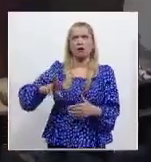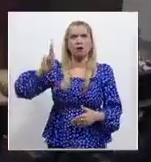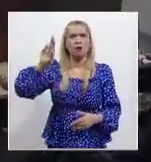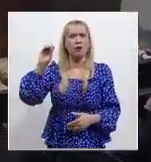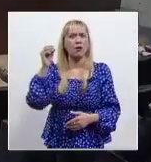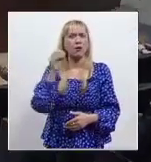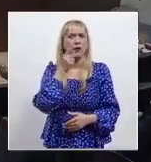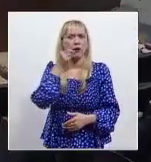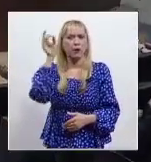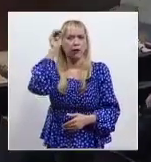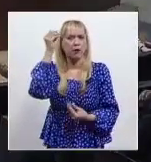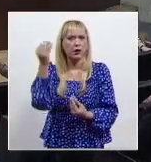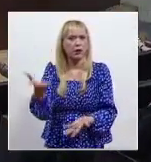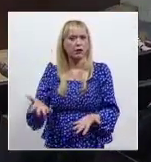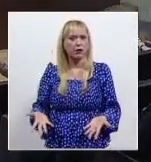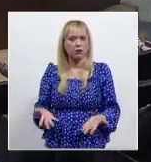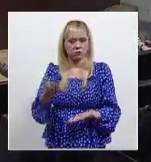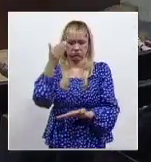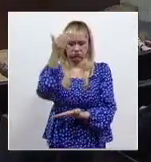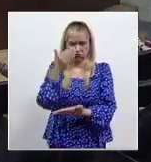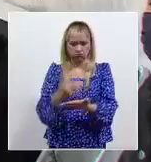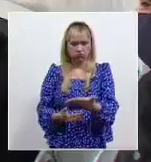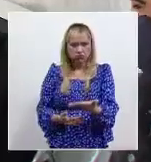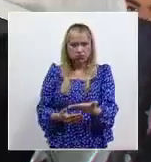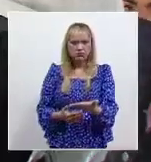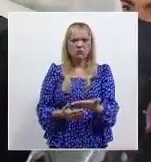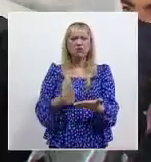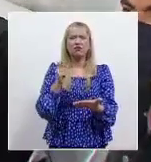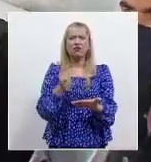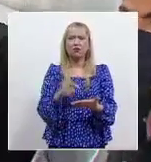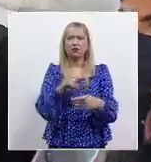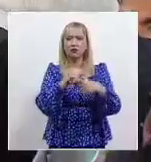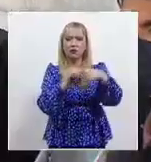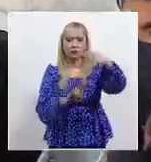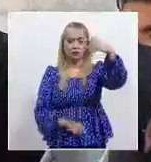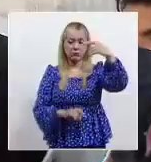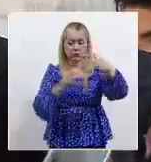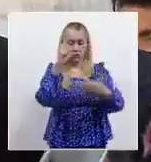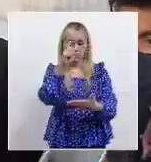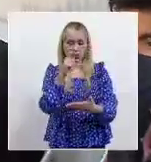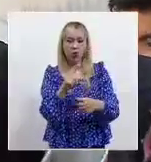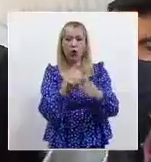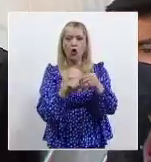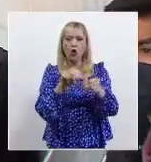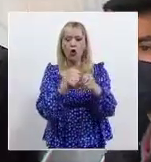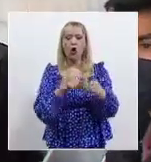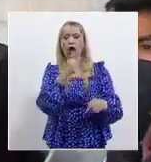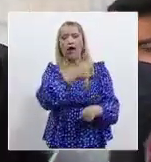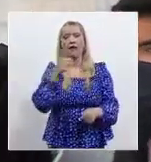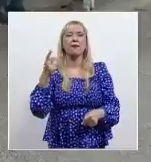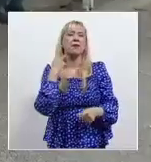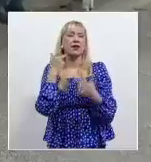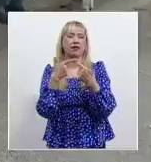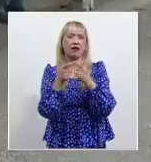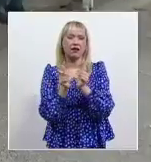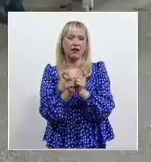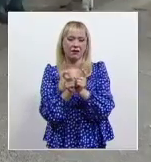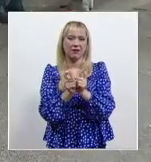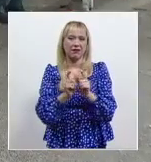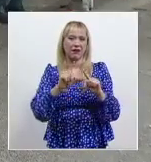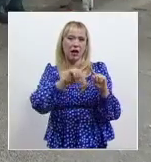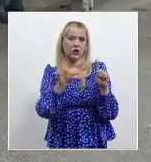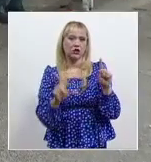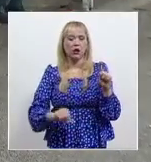acuerdo, que establece que las boletas contendrán, entre otros aspectos, el emblema a color de cada uno de los partidos políticos nacionales